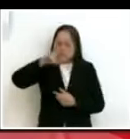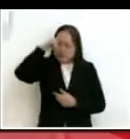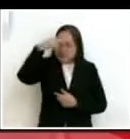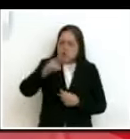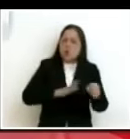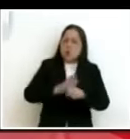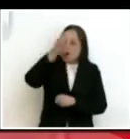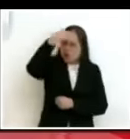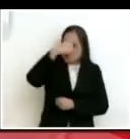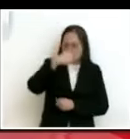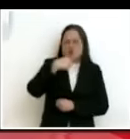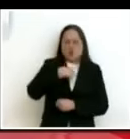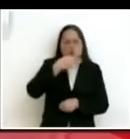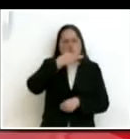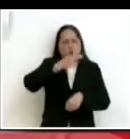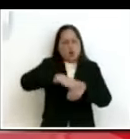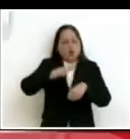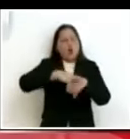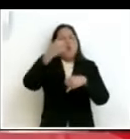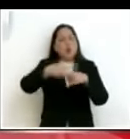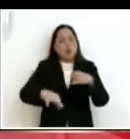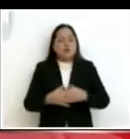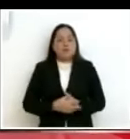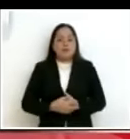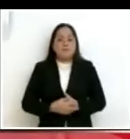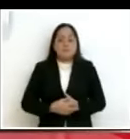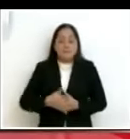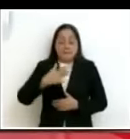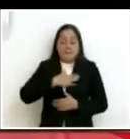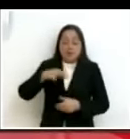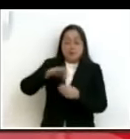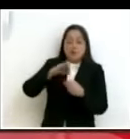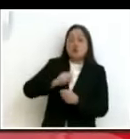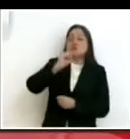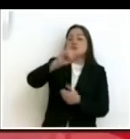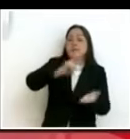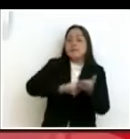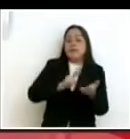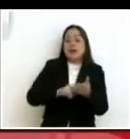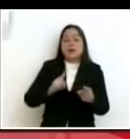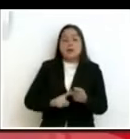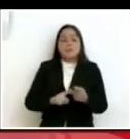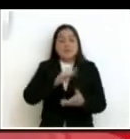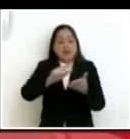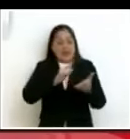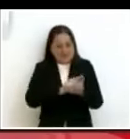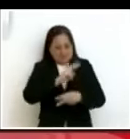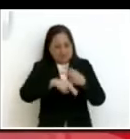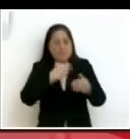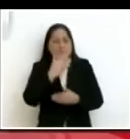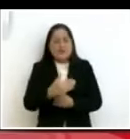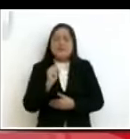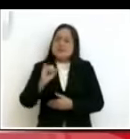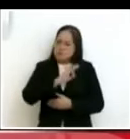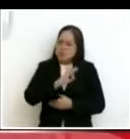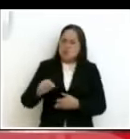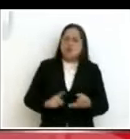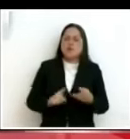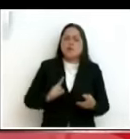presidente. Muy bien, valió la pena mi voto. La reforma va, así se pudo. A la derecha ni